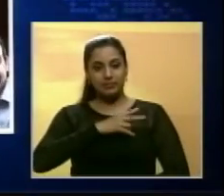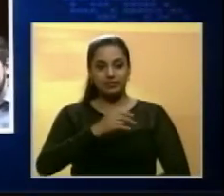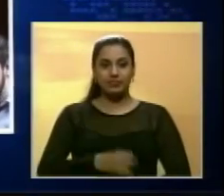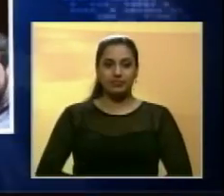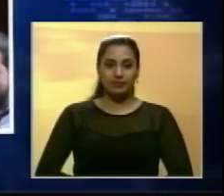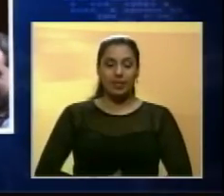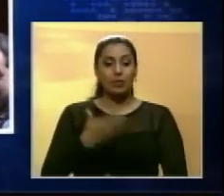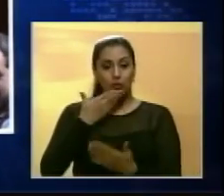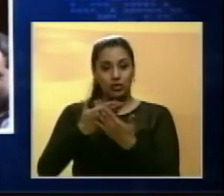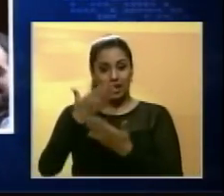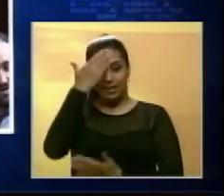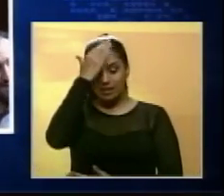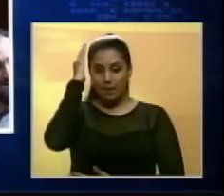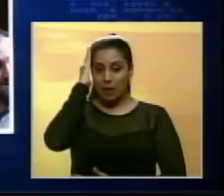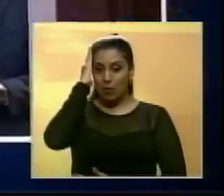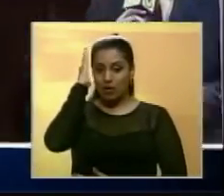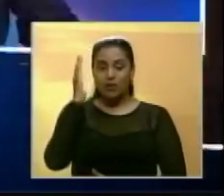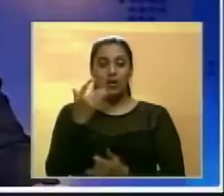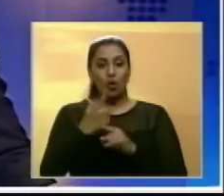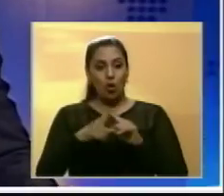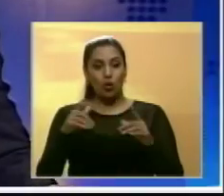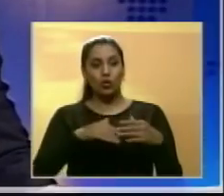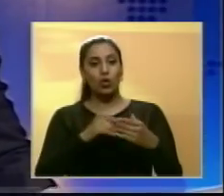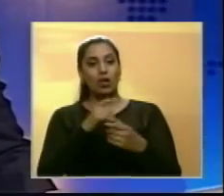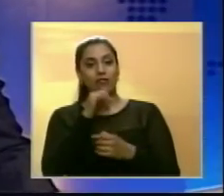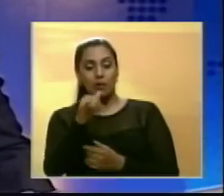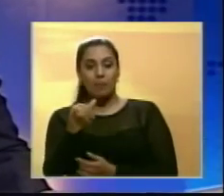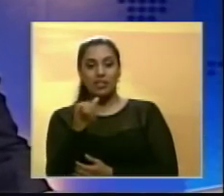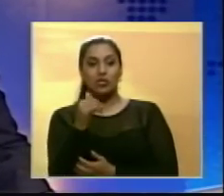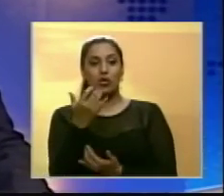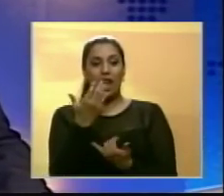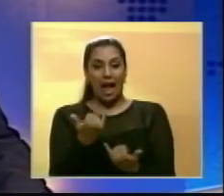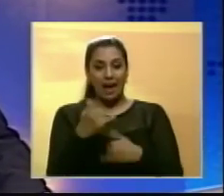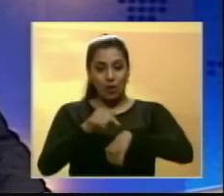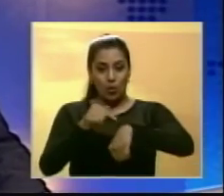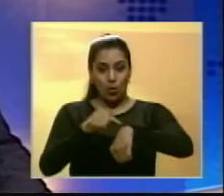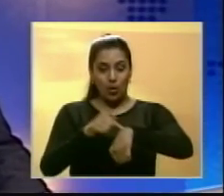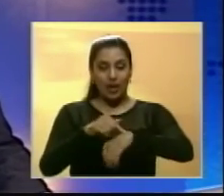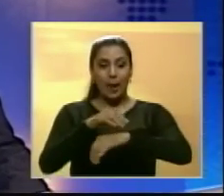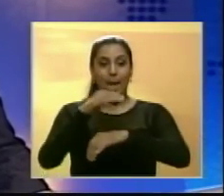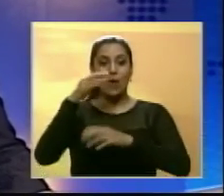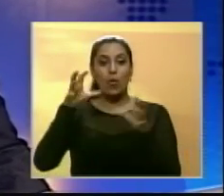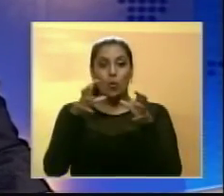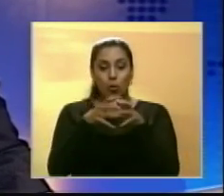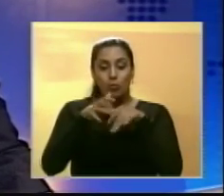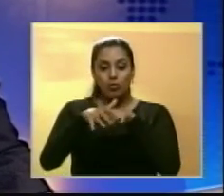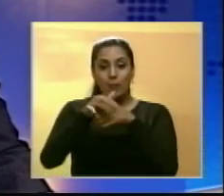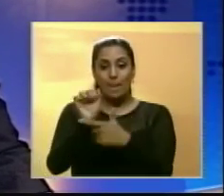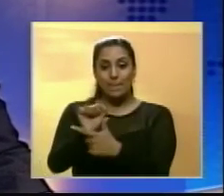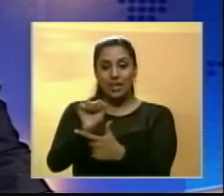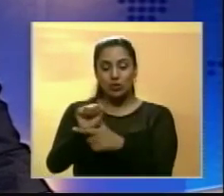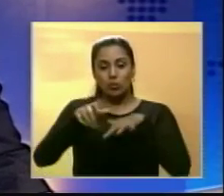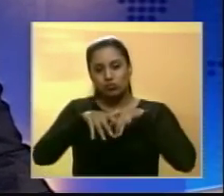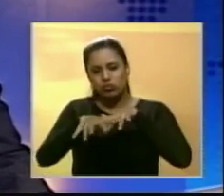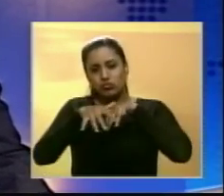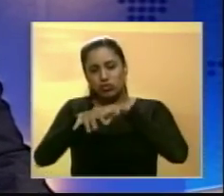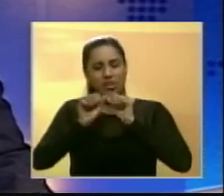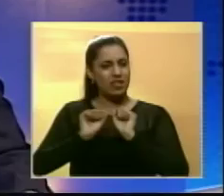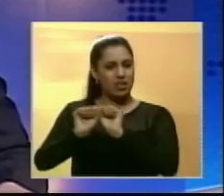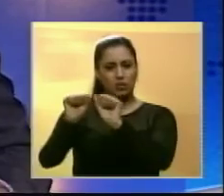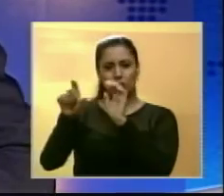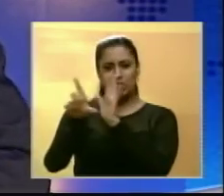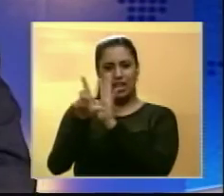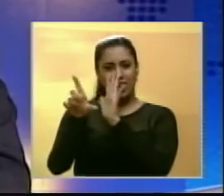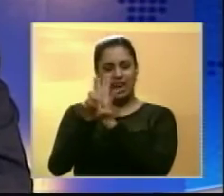Venevisión. Muchísimas gracias, Manuel. Amigos, y entre otras informaciones, a esta hora la militancia del PSV se moviliza en rechazo a la